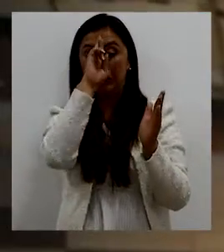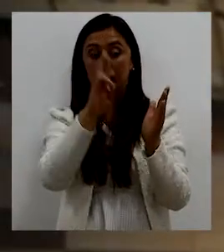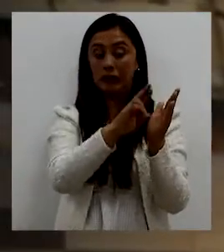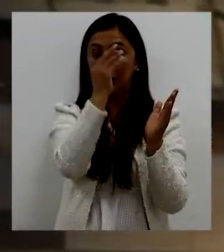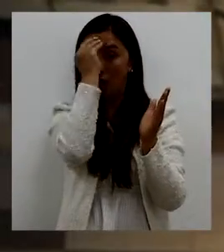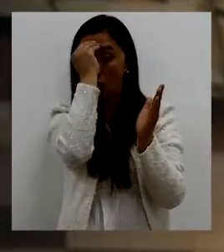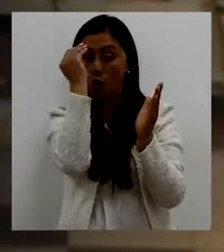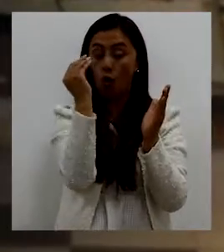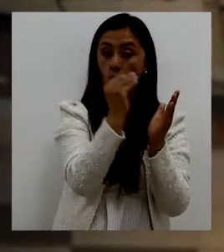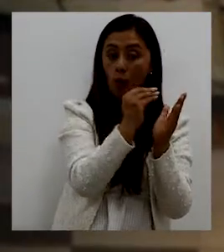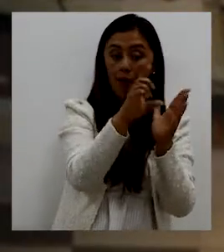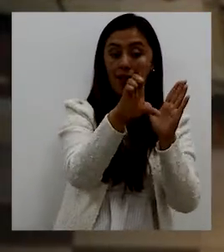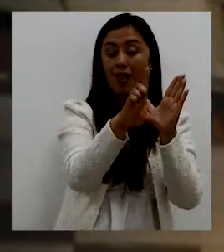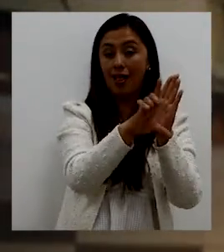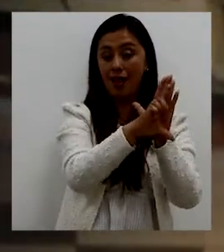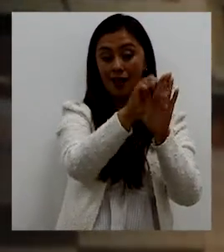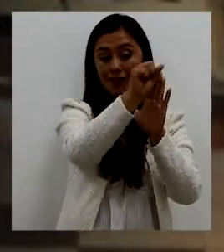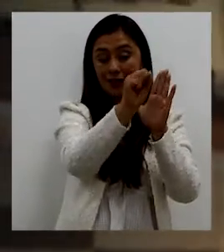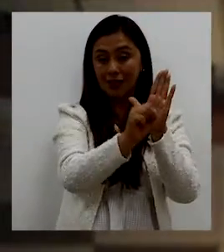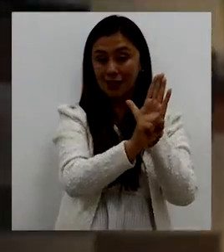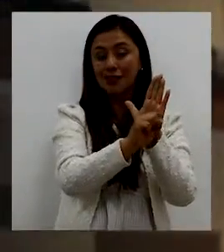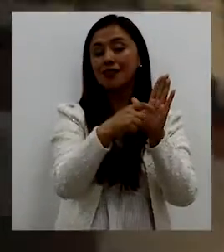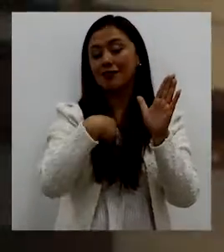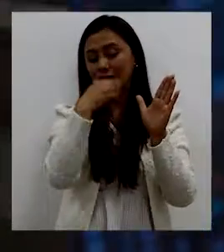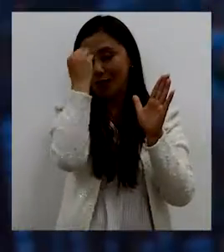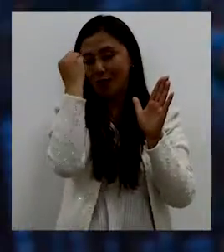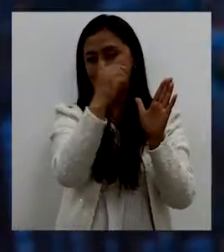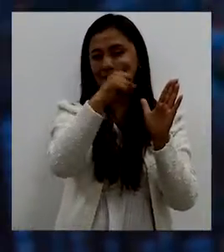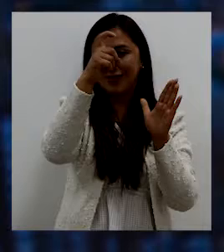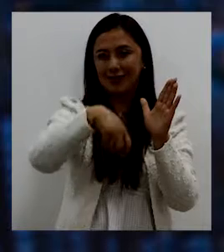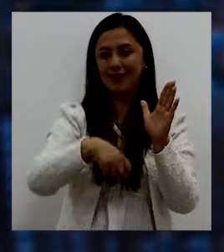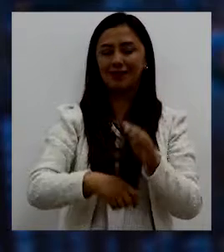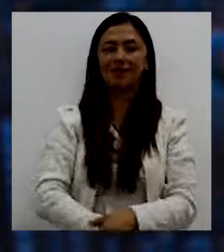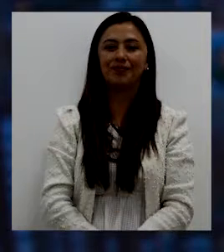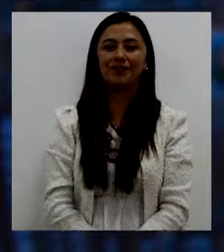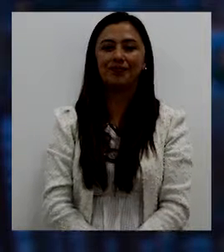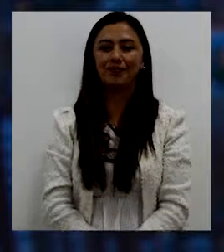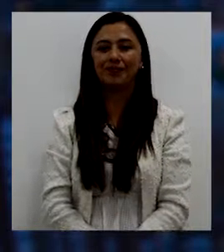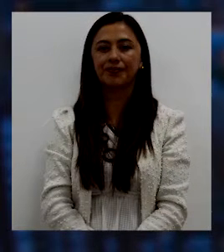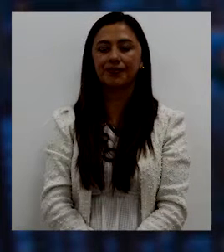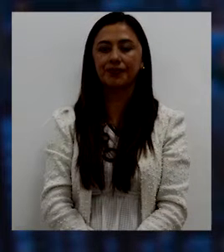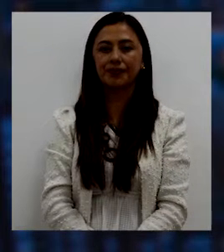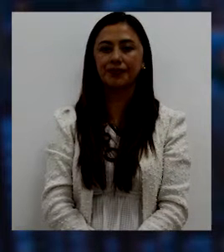esas señales de tránsito.